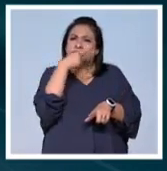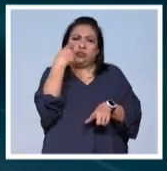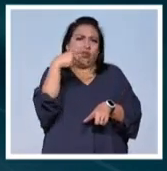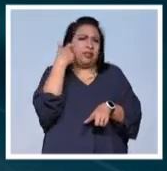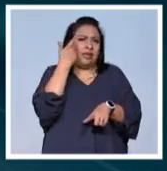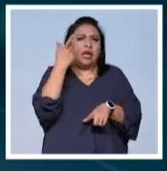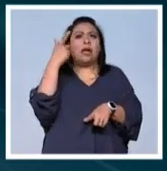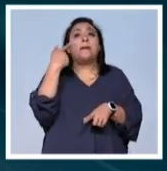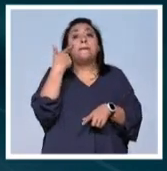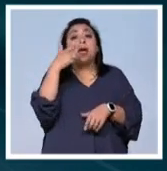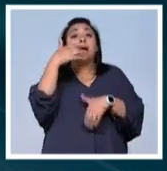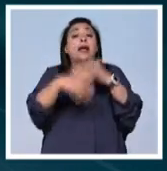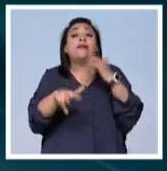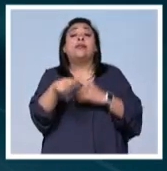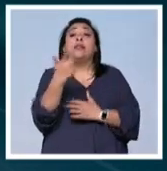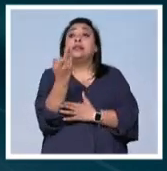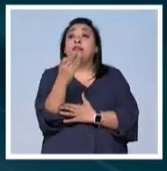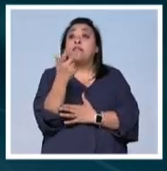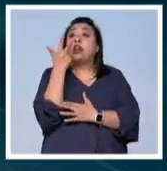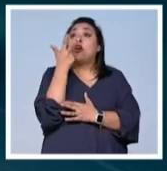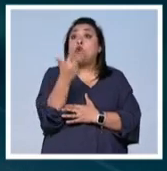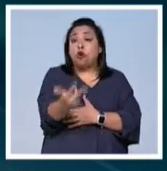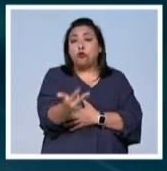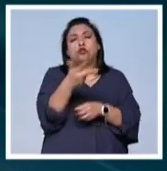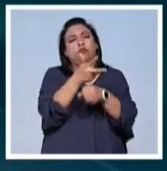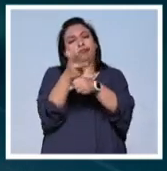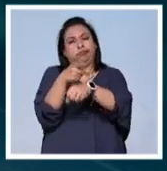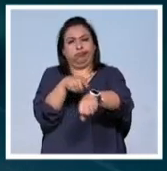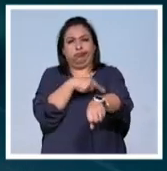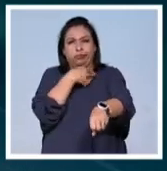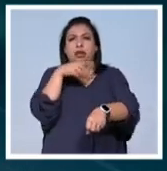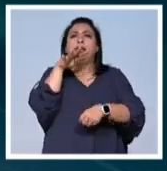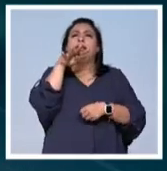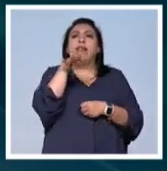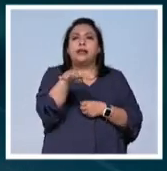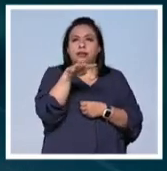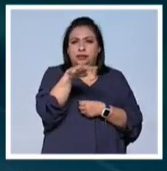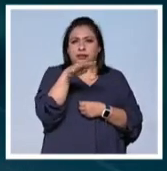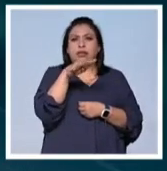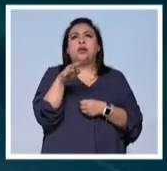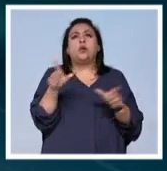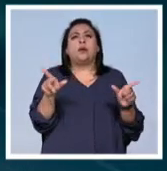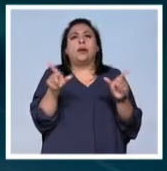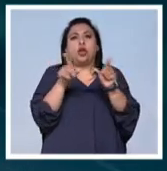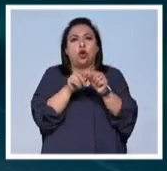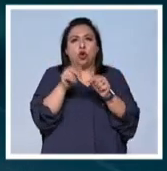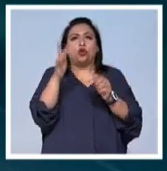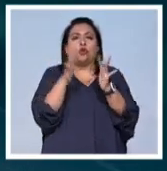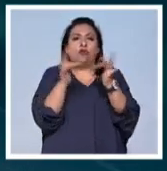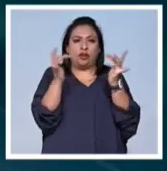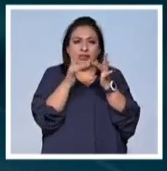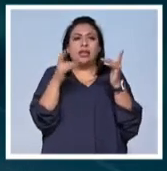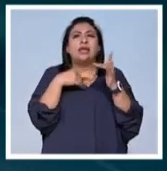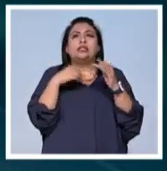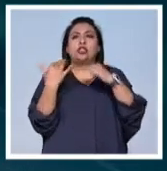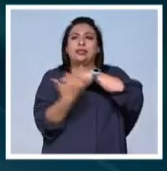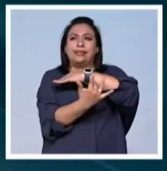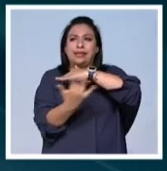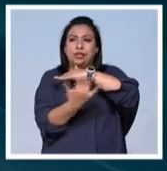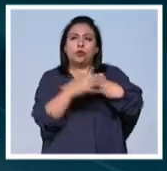hasta el 13 de febrero ocho largos mensajes francés con subtítulos